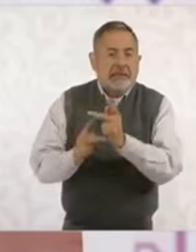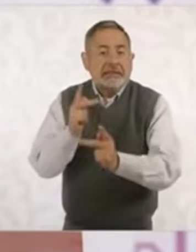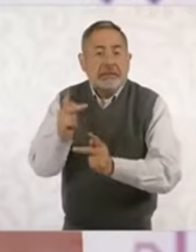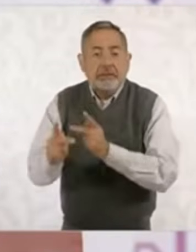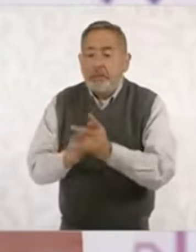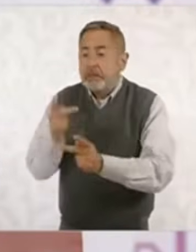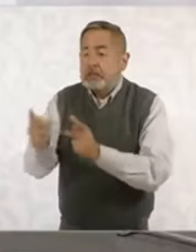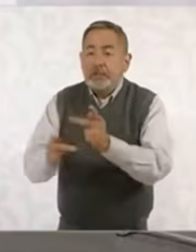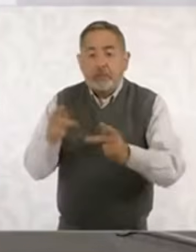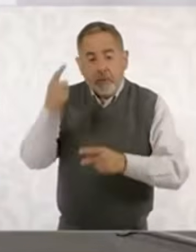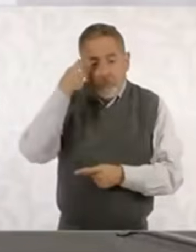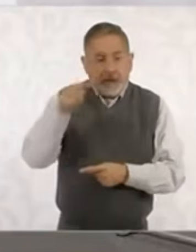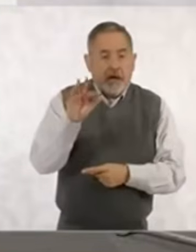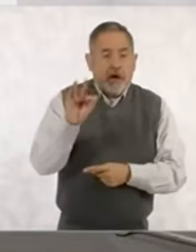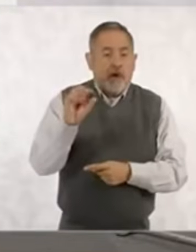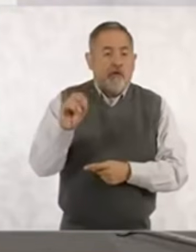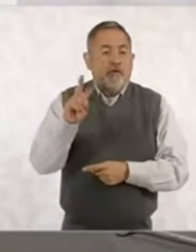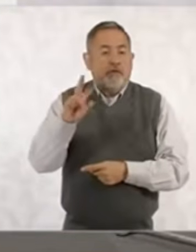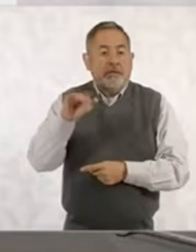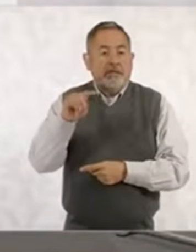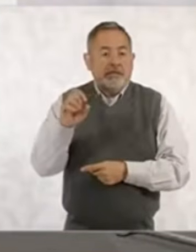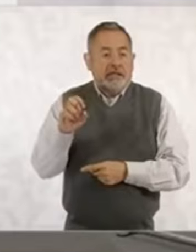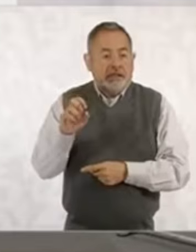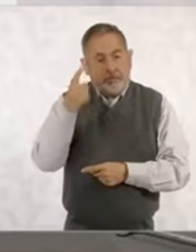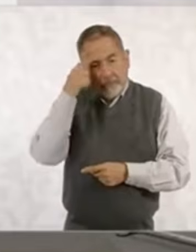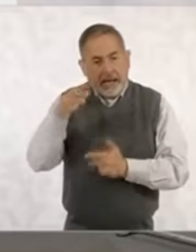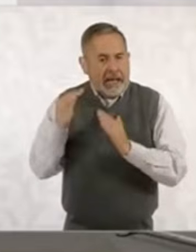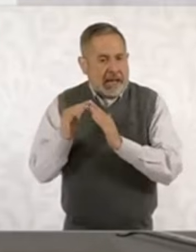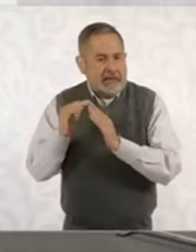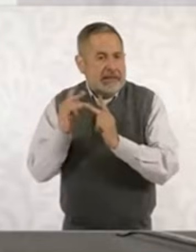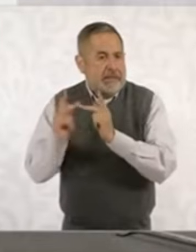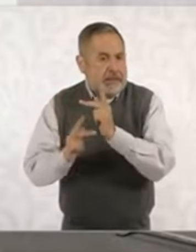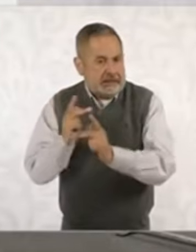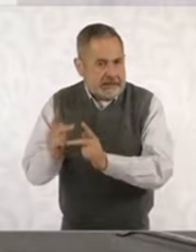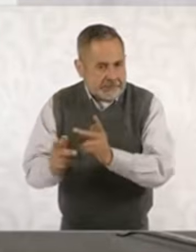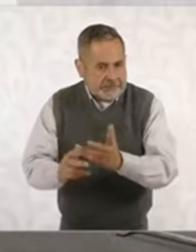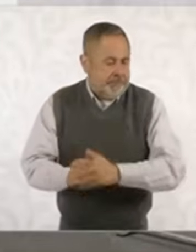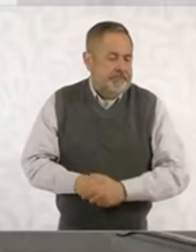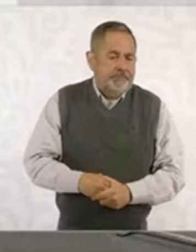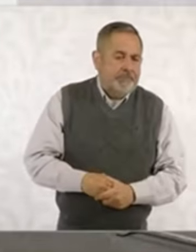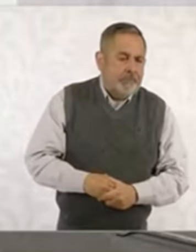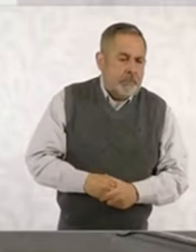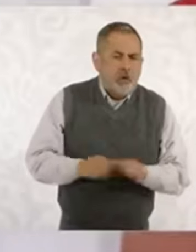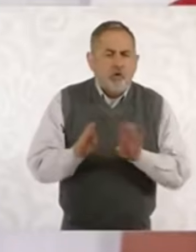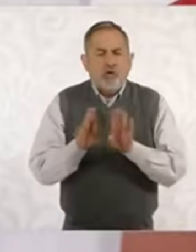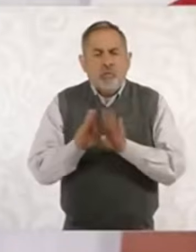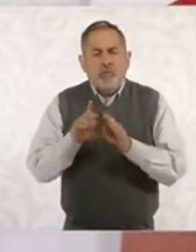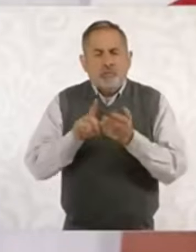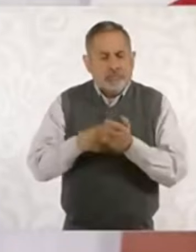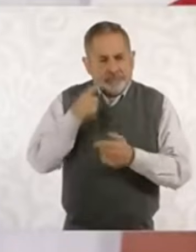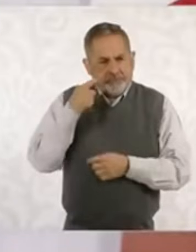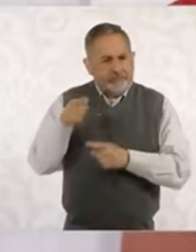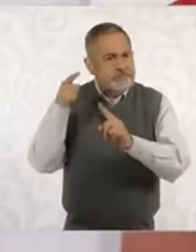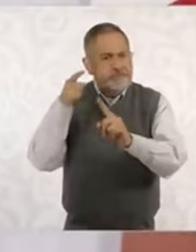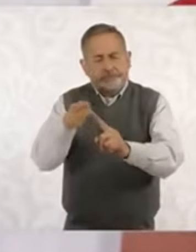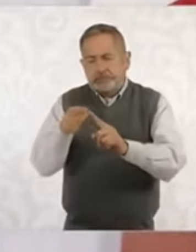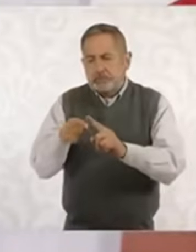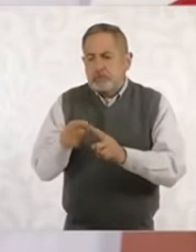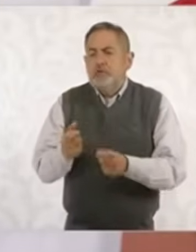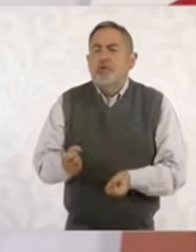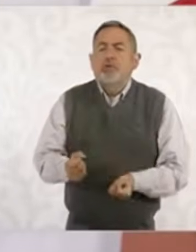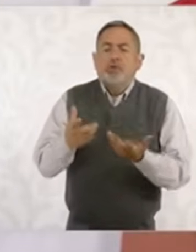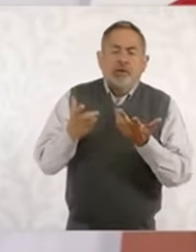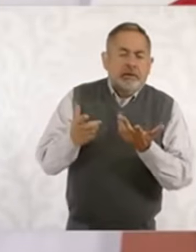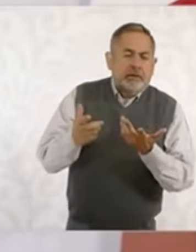personas derechohabientes. ¿Cómo vamos a tener este programa de crédito? Crecimos la meta en